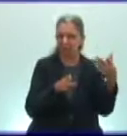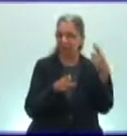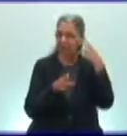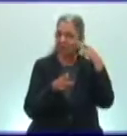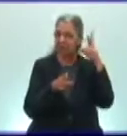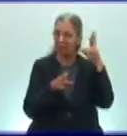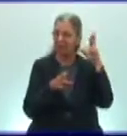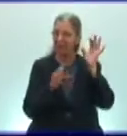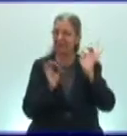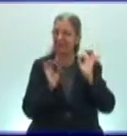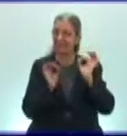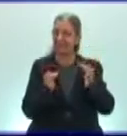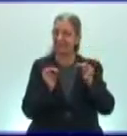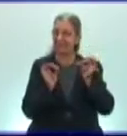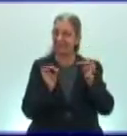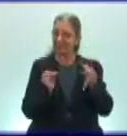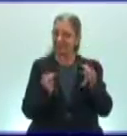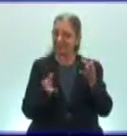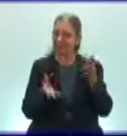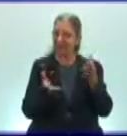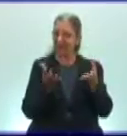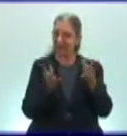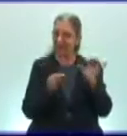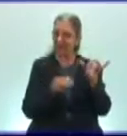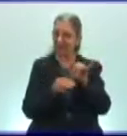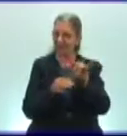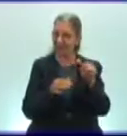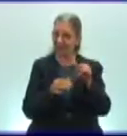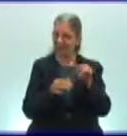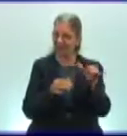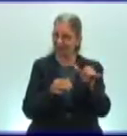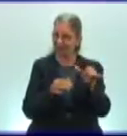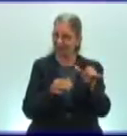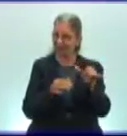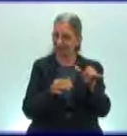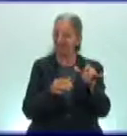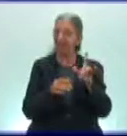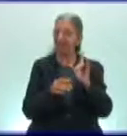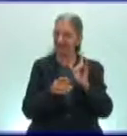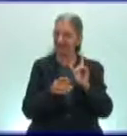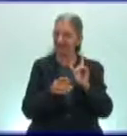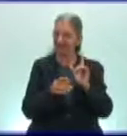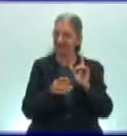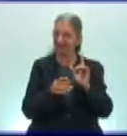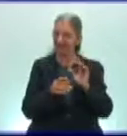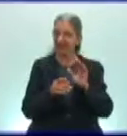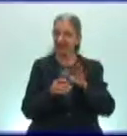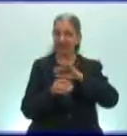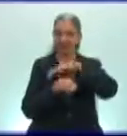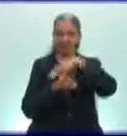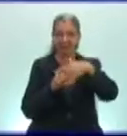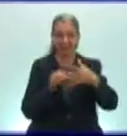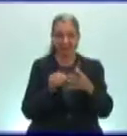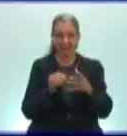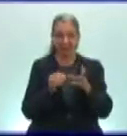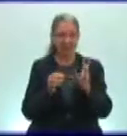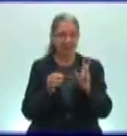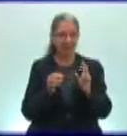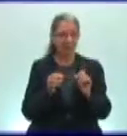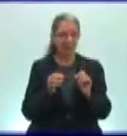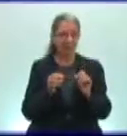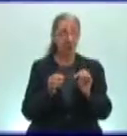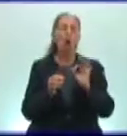Teniendo en cuenta lo que vimos con respecto a que los átomos son eléctricamente neutros, ya sabemos que en su envoltura este átomo